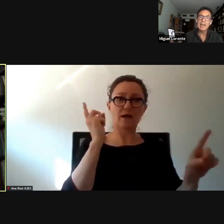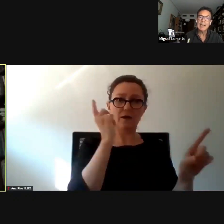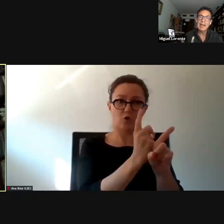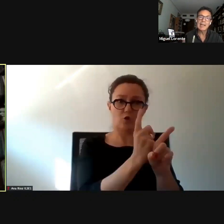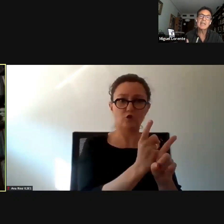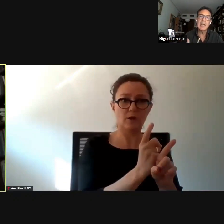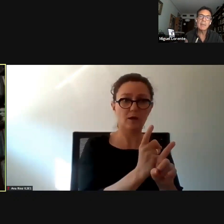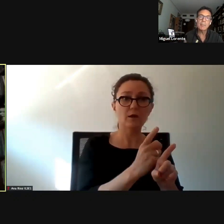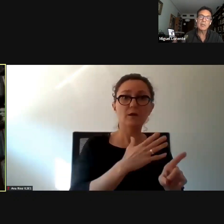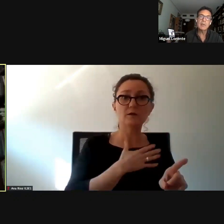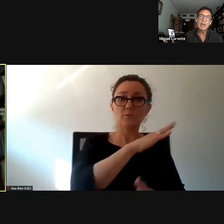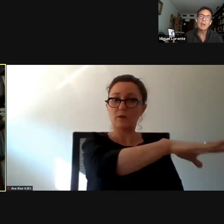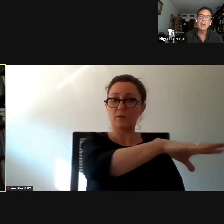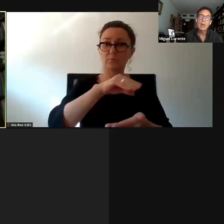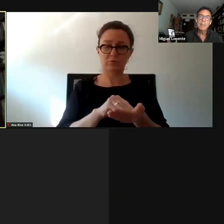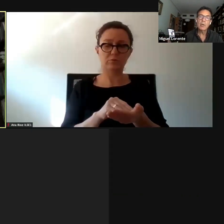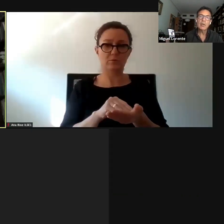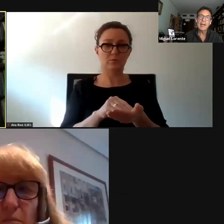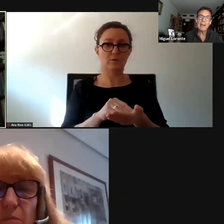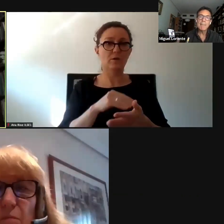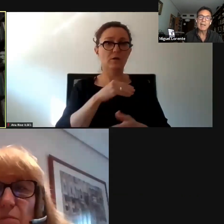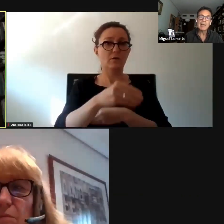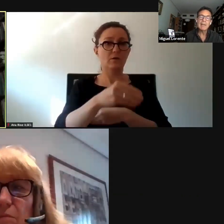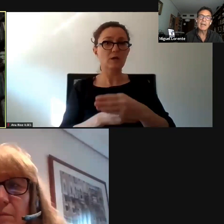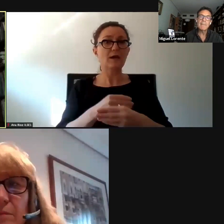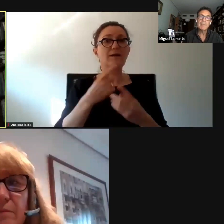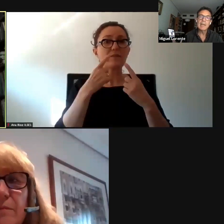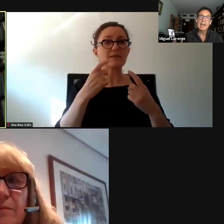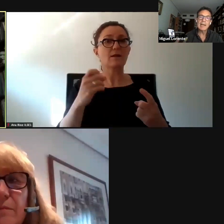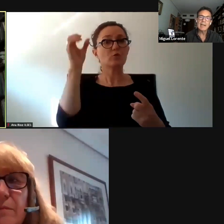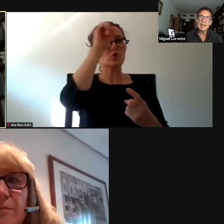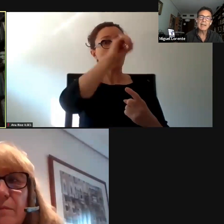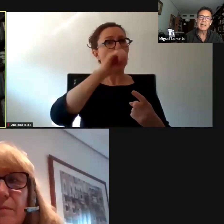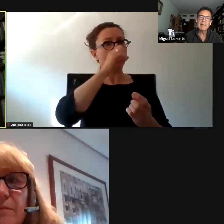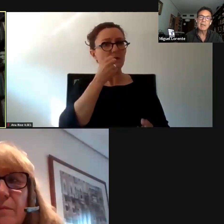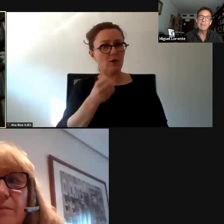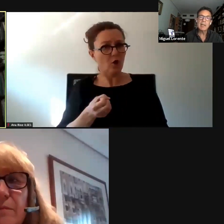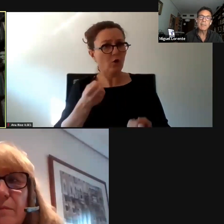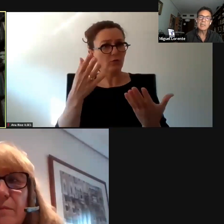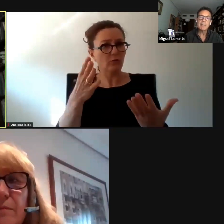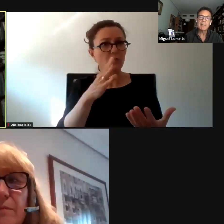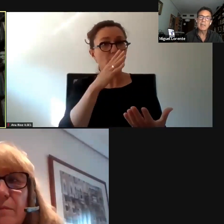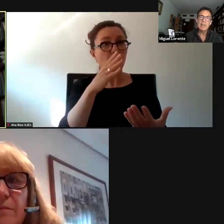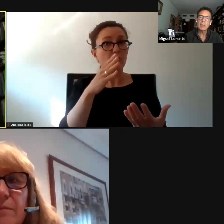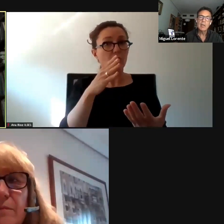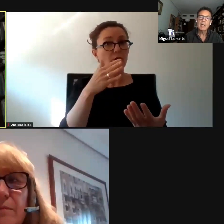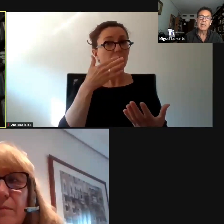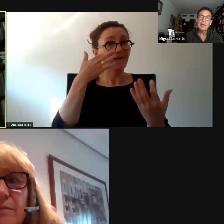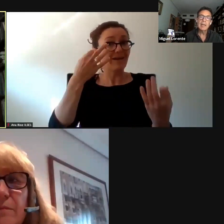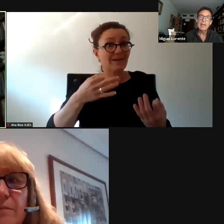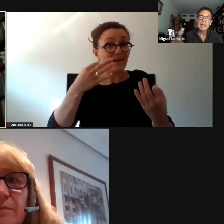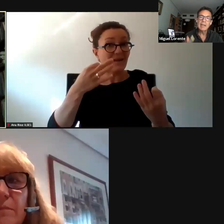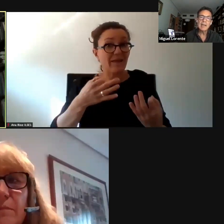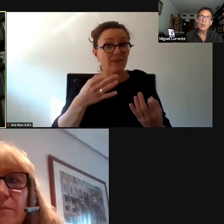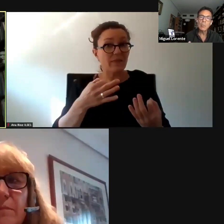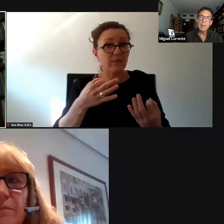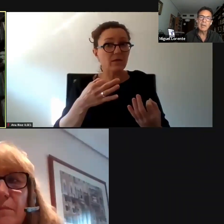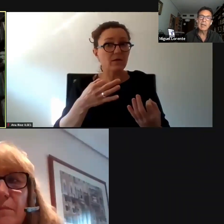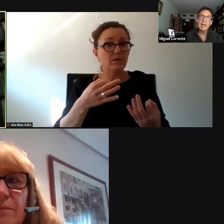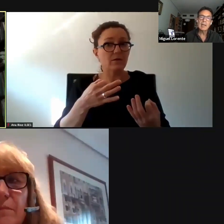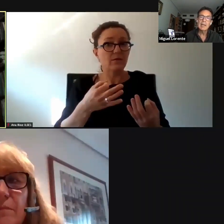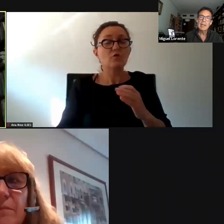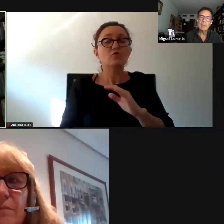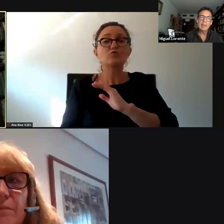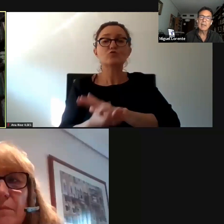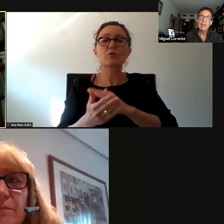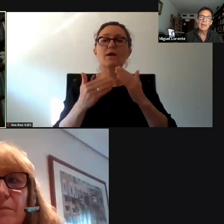de la fake news, de la posverdad, que necesitamos posicionarnos, puesto que gran parte de la realidad está determinada por esas mentiras, ¿no? Desde